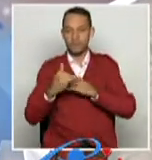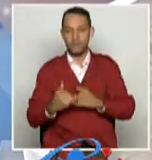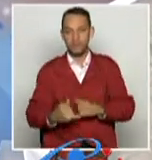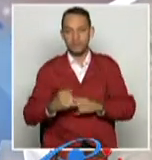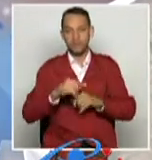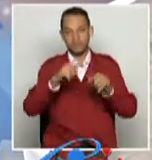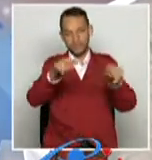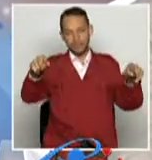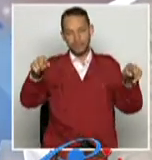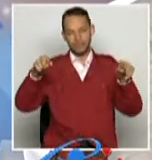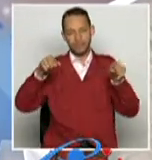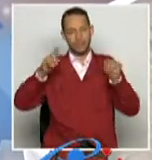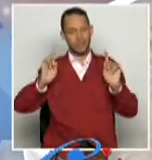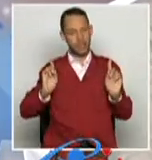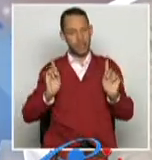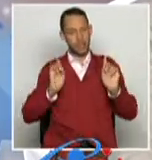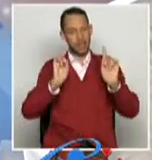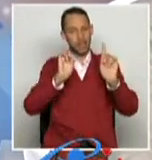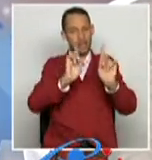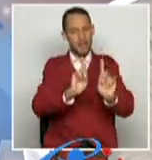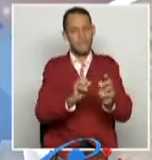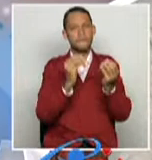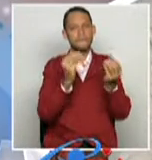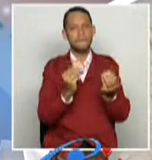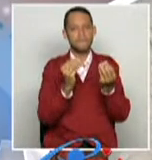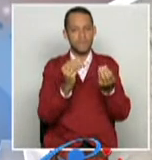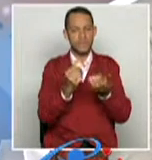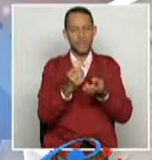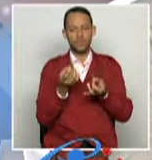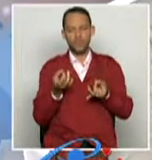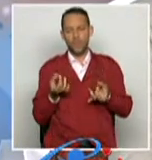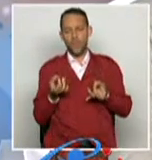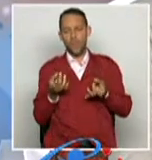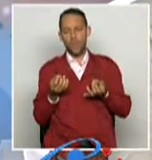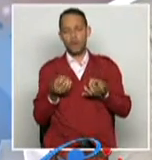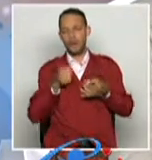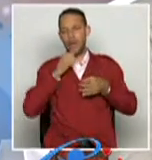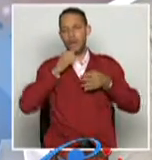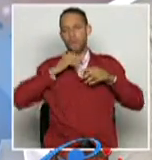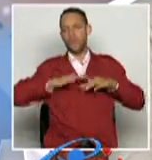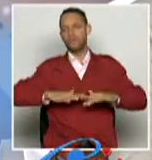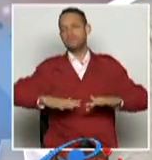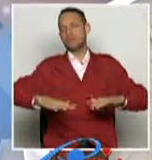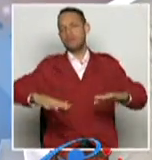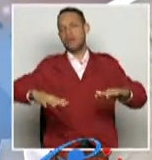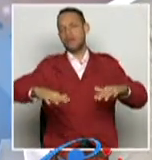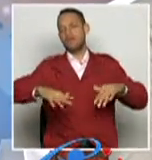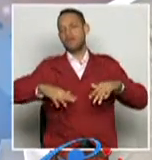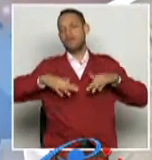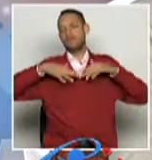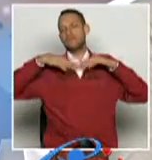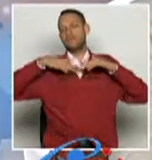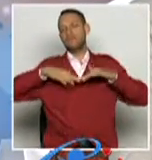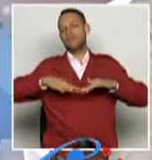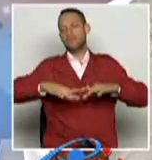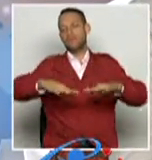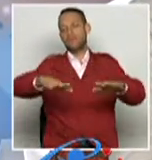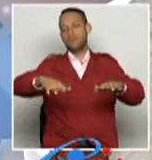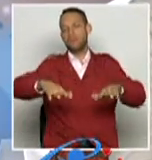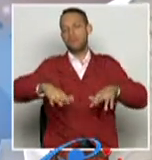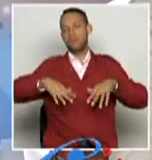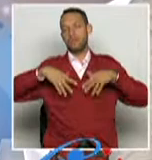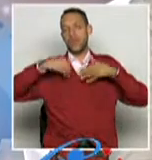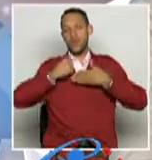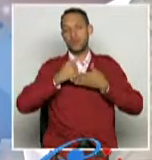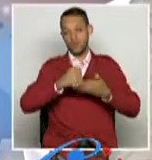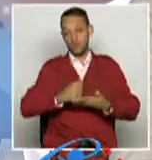hechas por los romanos bajo investigación para hacer manejo del dolor, porque se dieron cuenta que uno pesaba menos, que la hidroterapia, ya